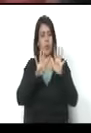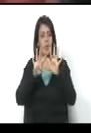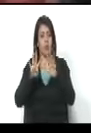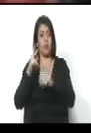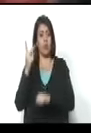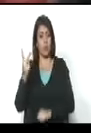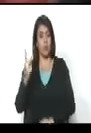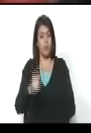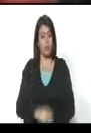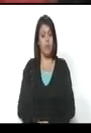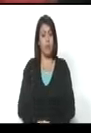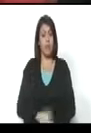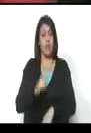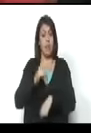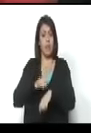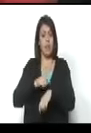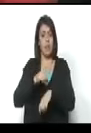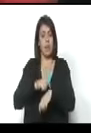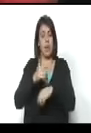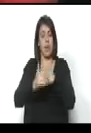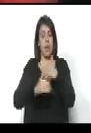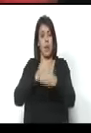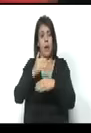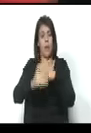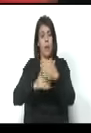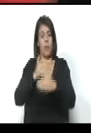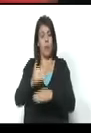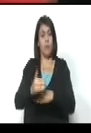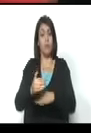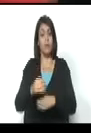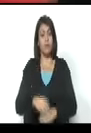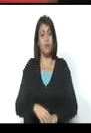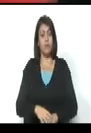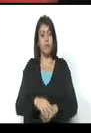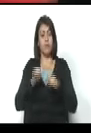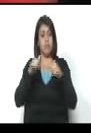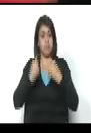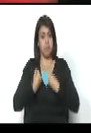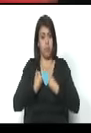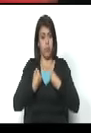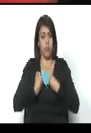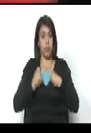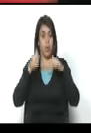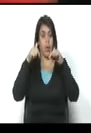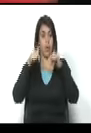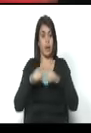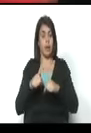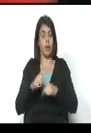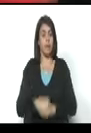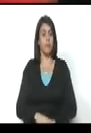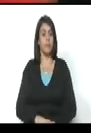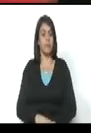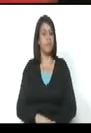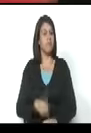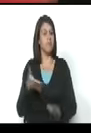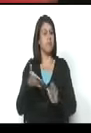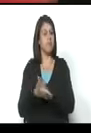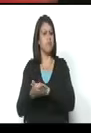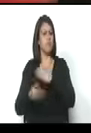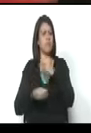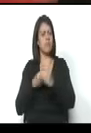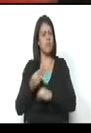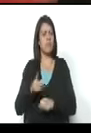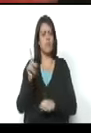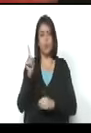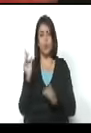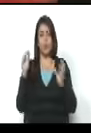1992. Su tiempo, el tiempo que Chávez tocó vivir, que le tocó vivir, sencillamente